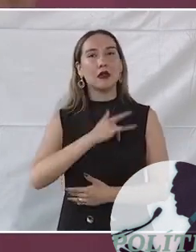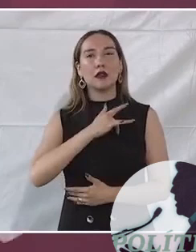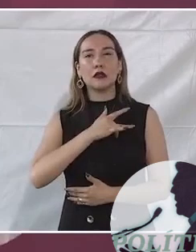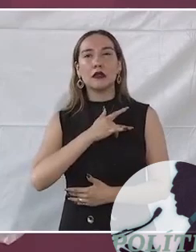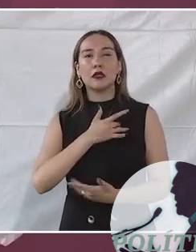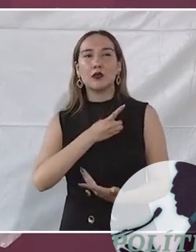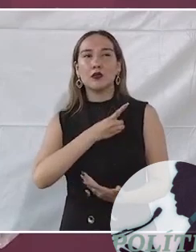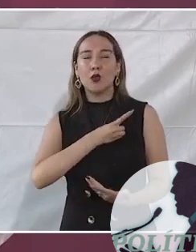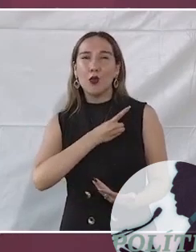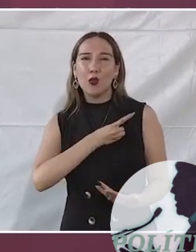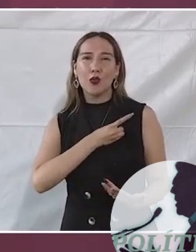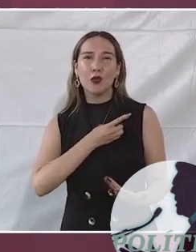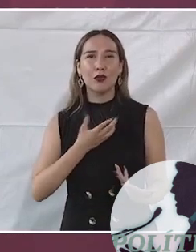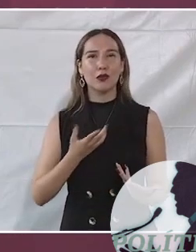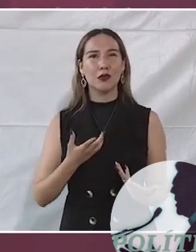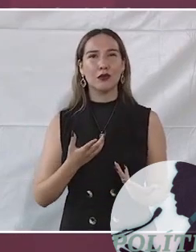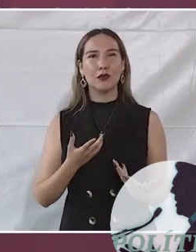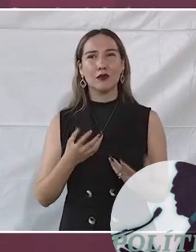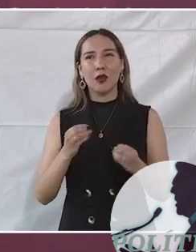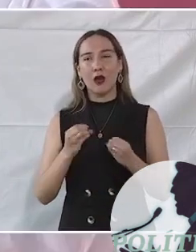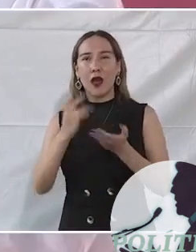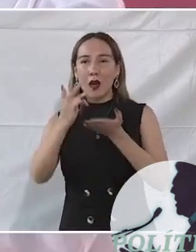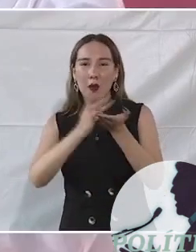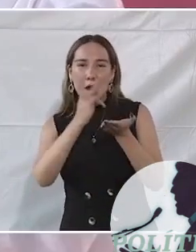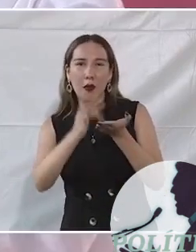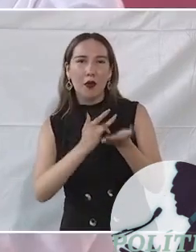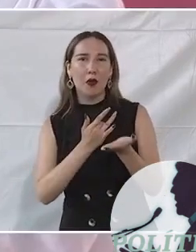no tiene apapacho,